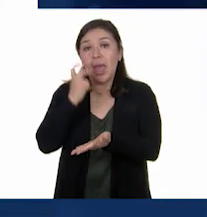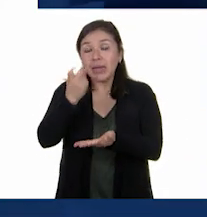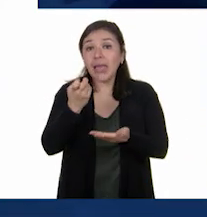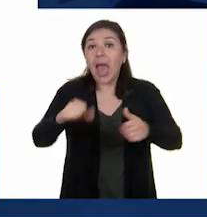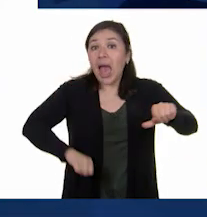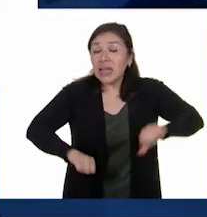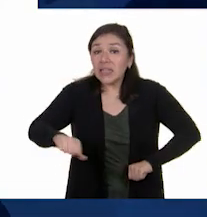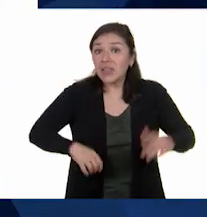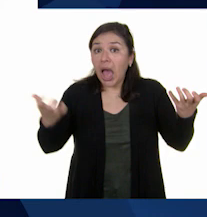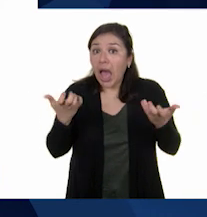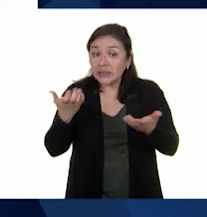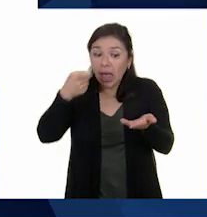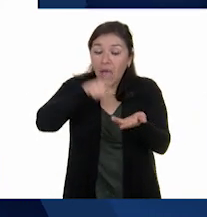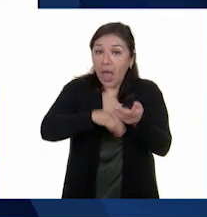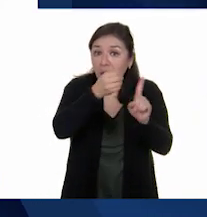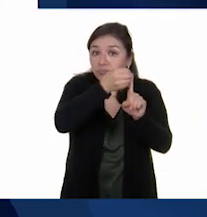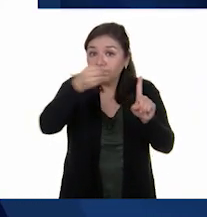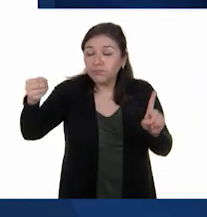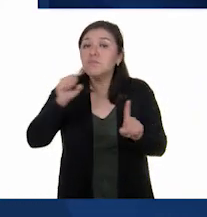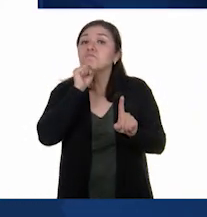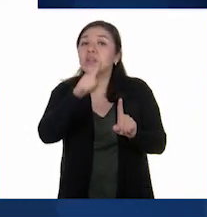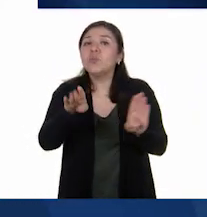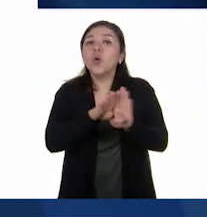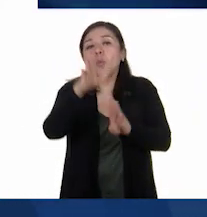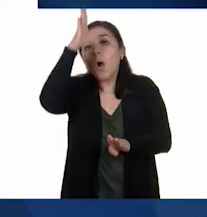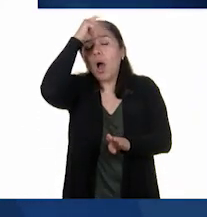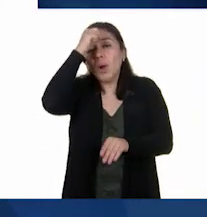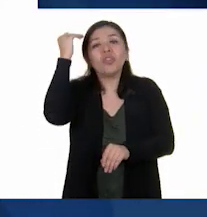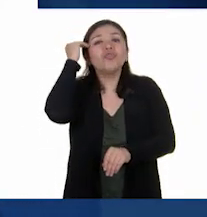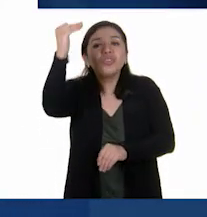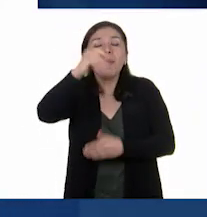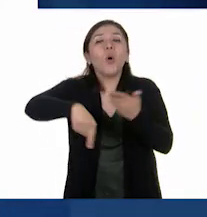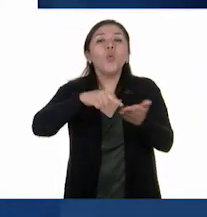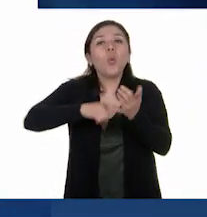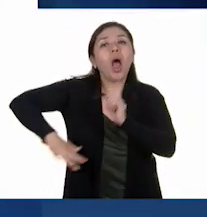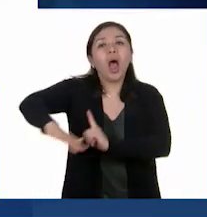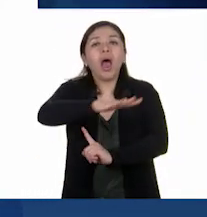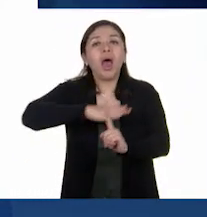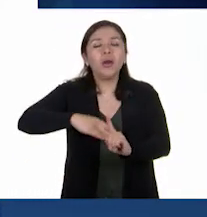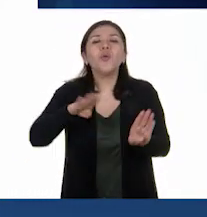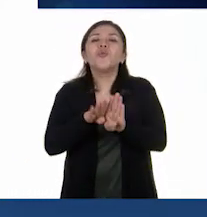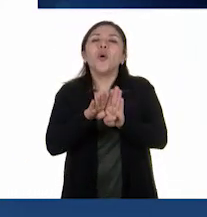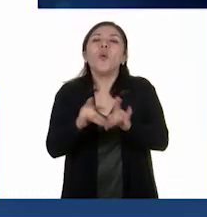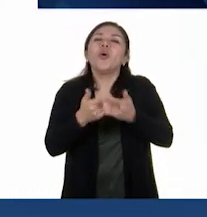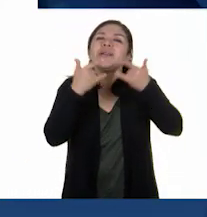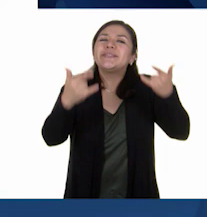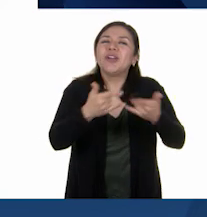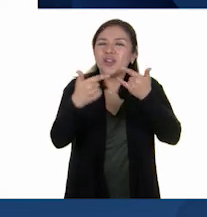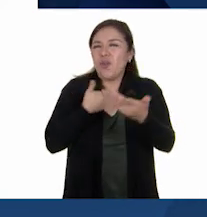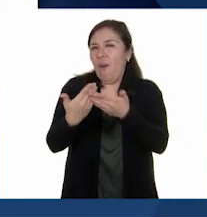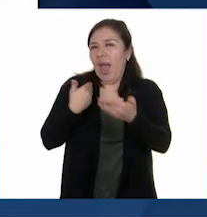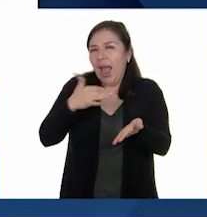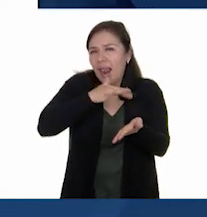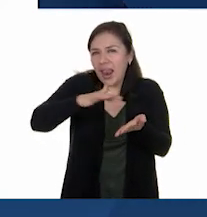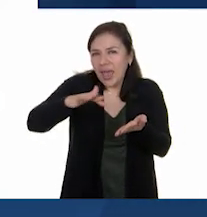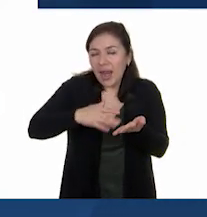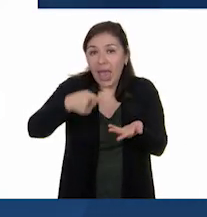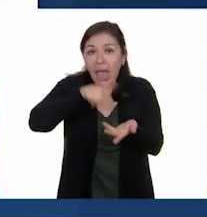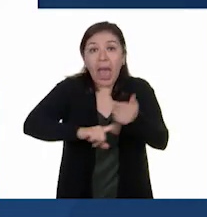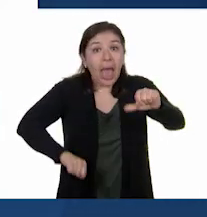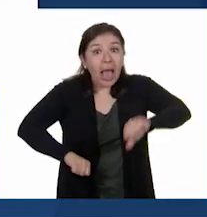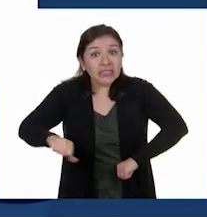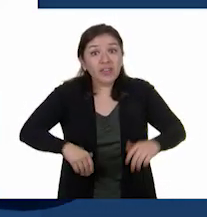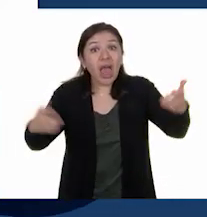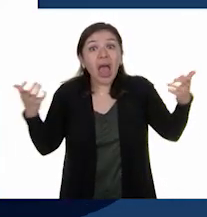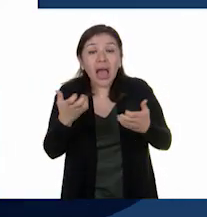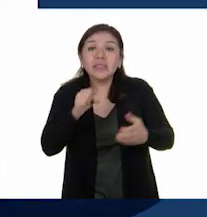acciones referidas se ciñen a un espacio y a un tiempo determinados, como en los relatos que leímos, cuyas acciones se llevaban a